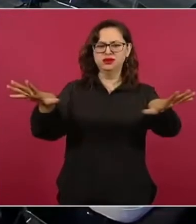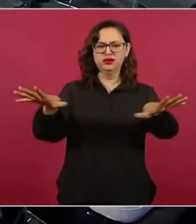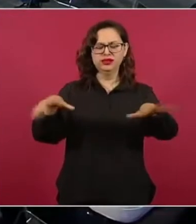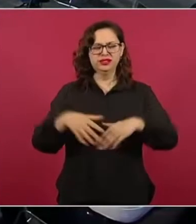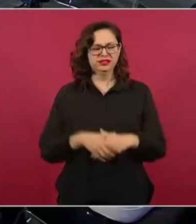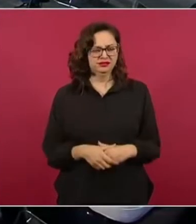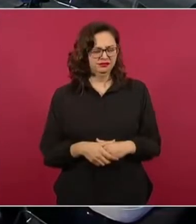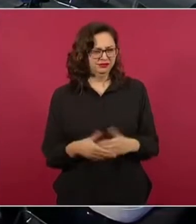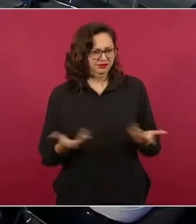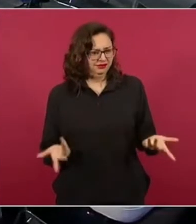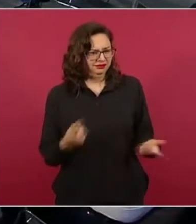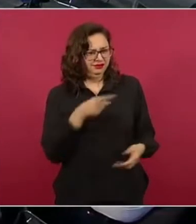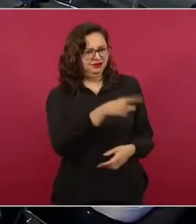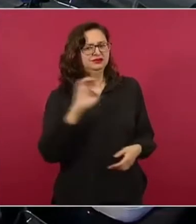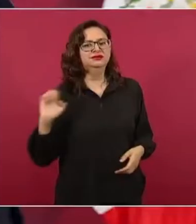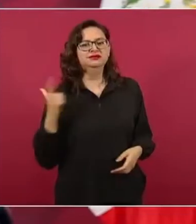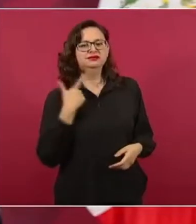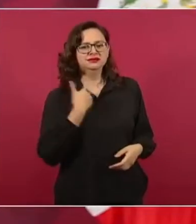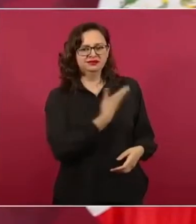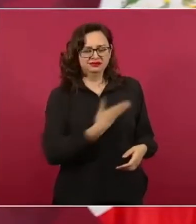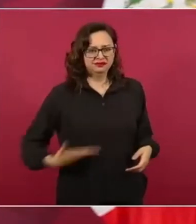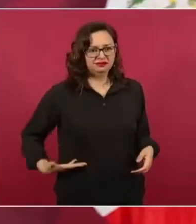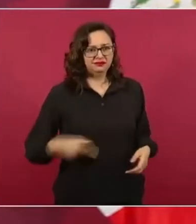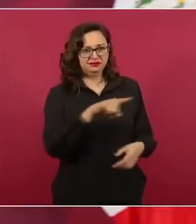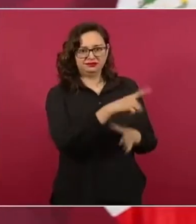pues él es así,